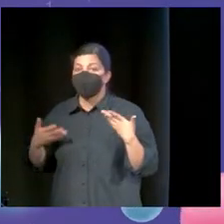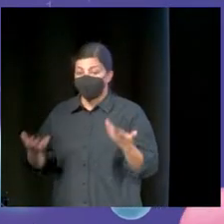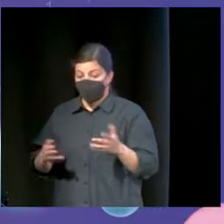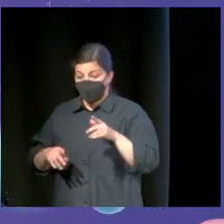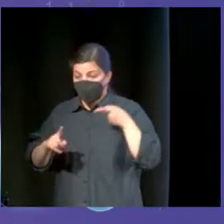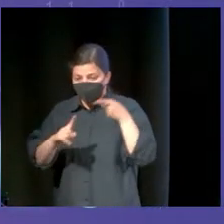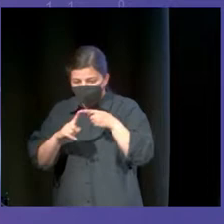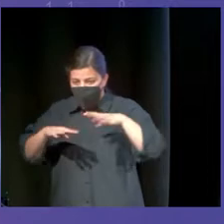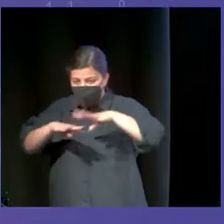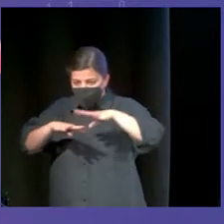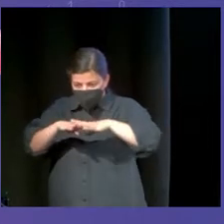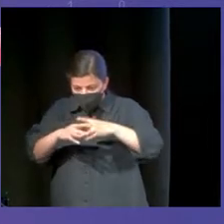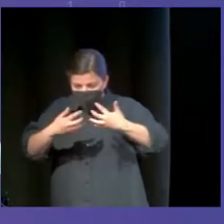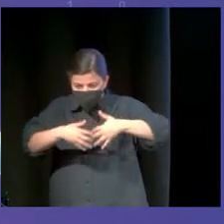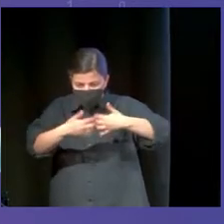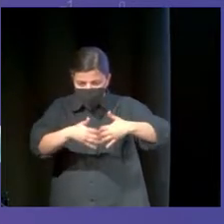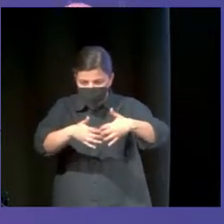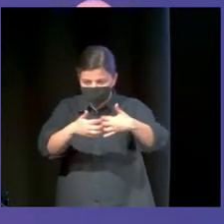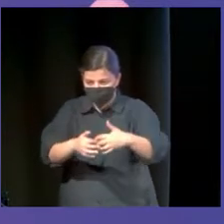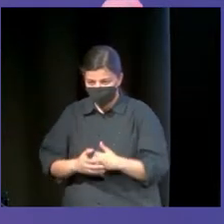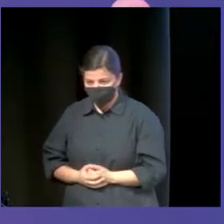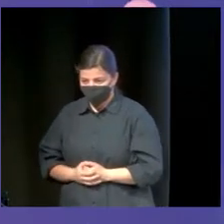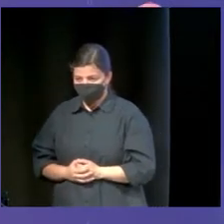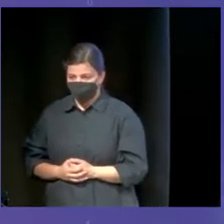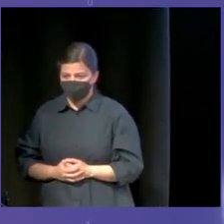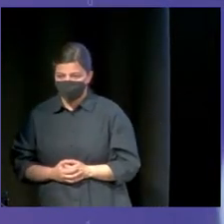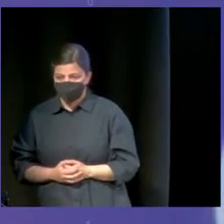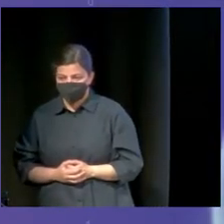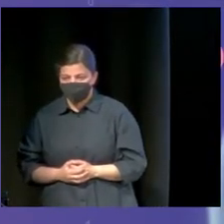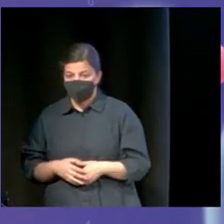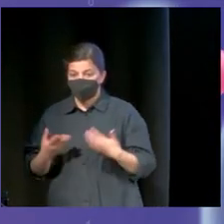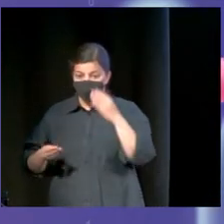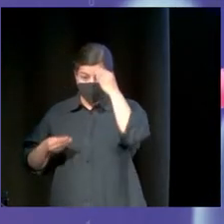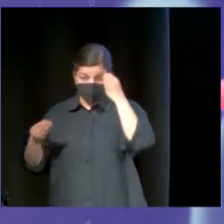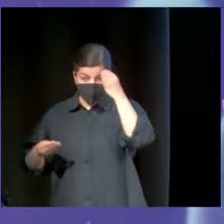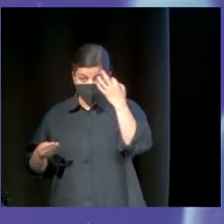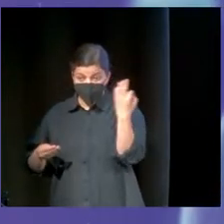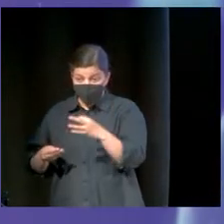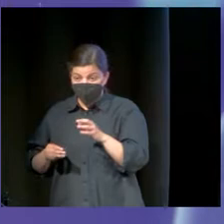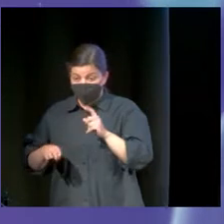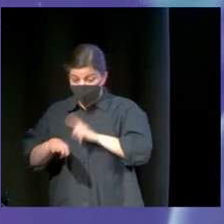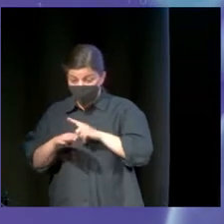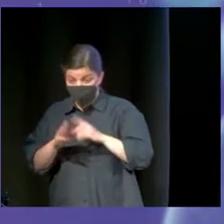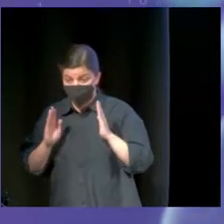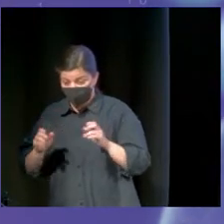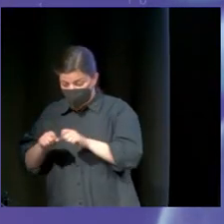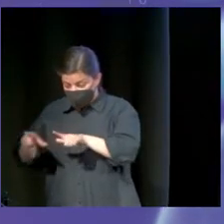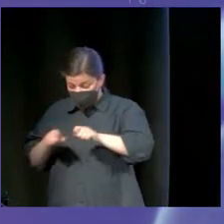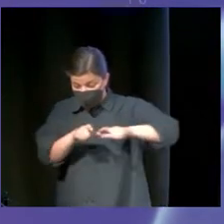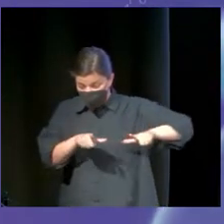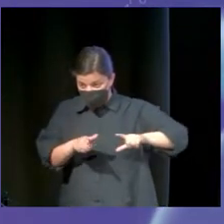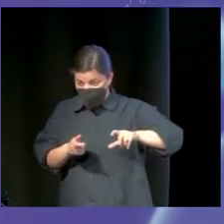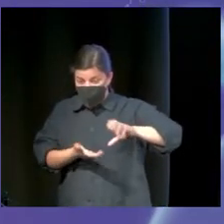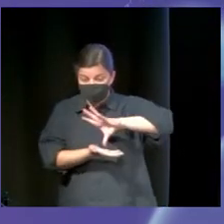que la red vaya funcionando y lo que pensamos es eso que durante cierto tiempo estas dos plataformas las